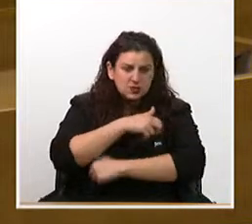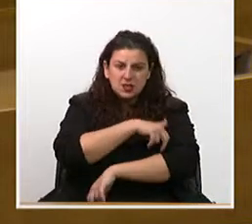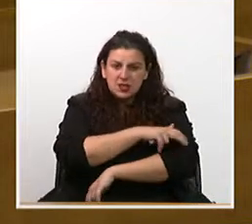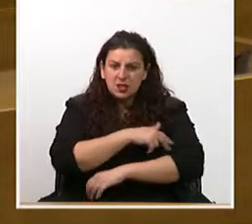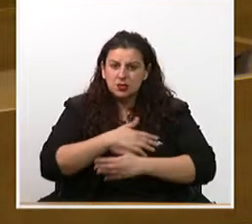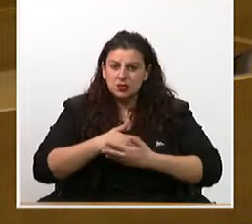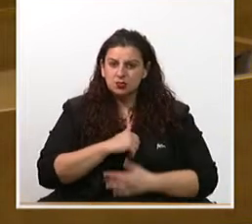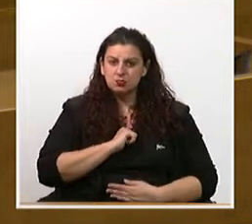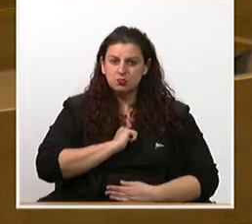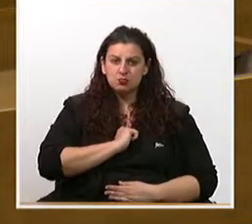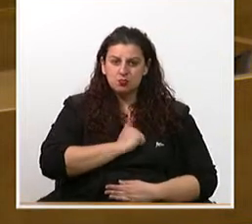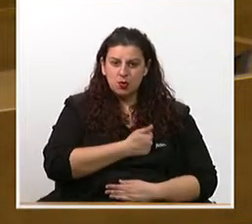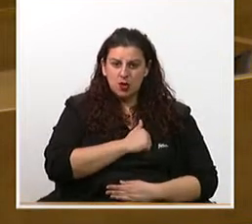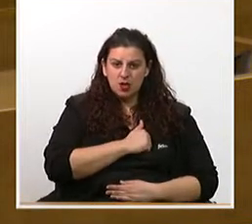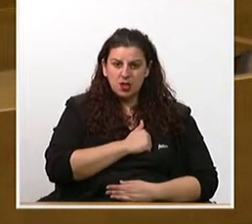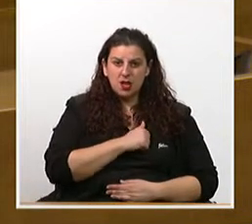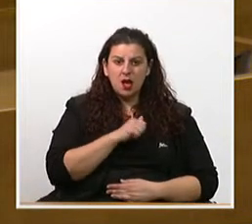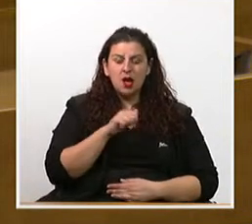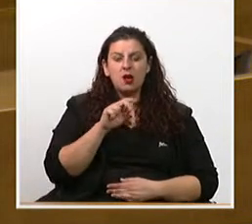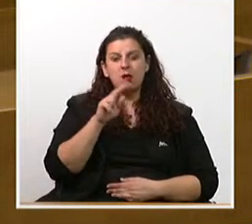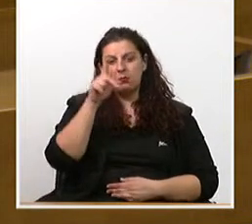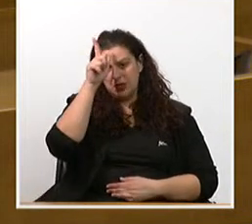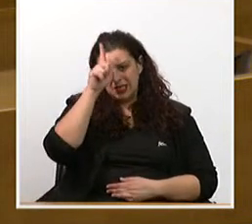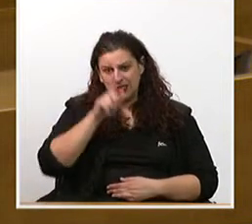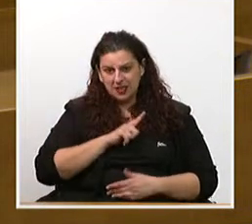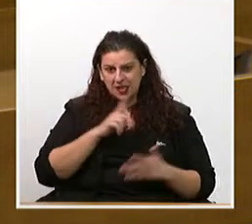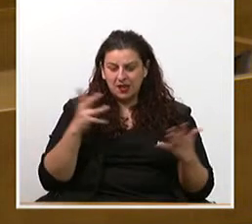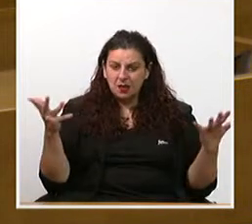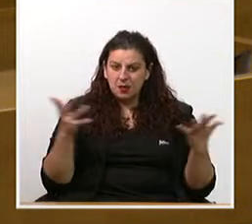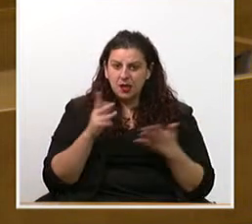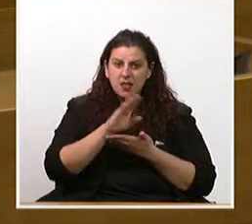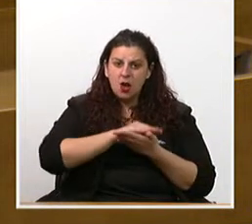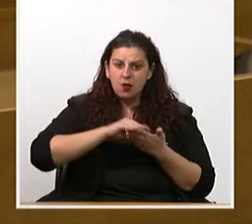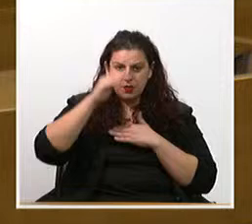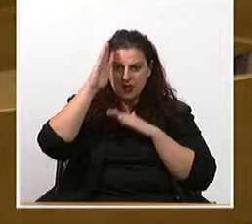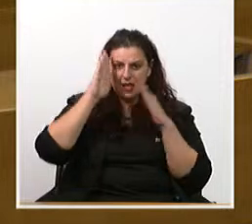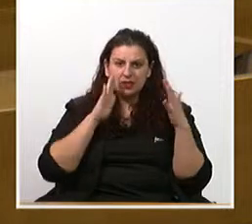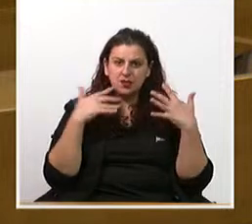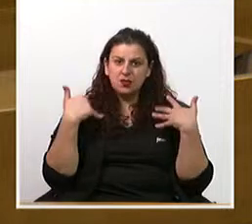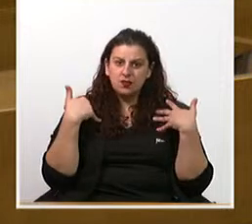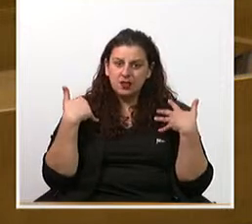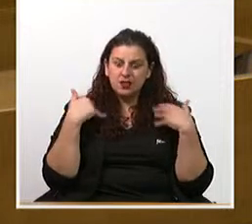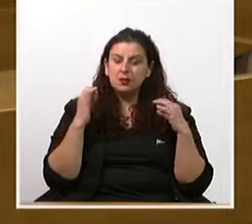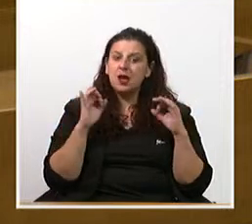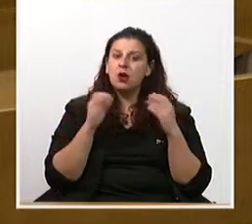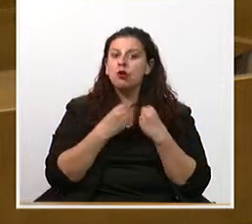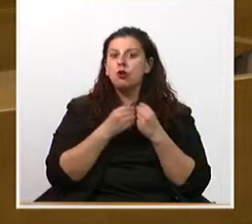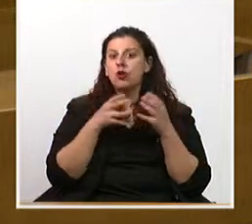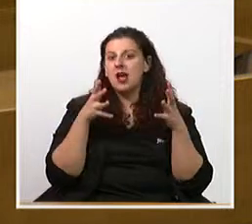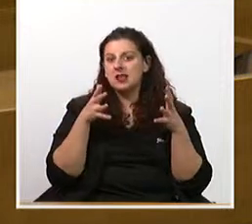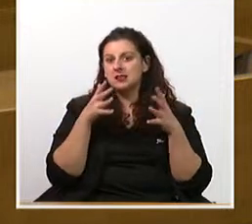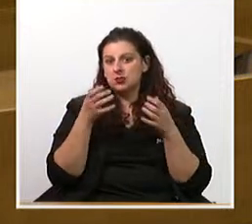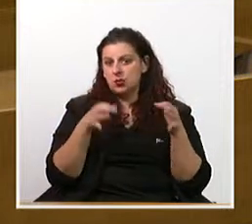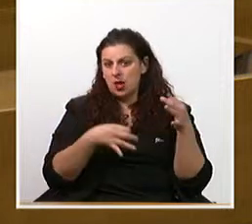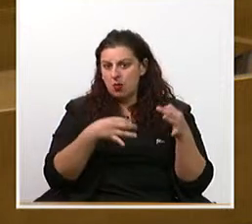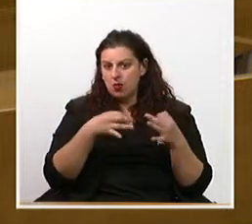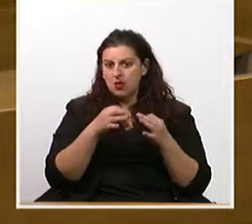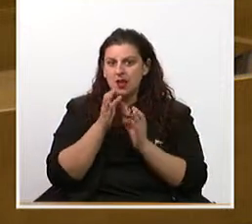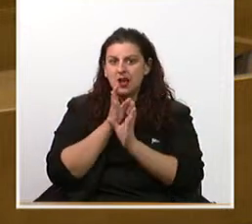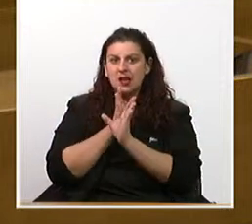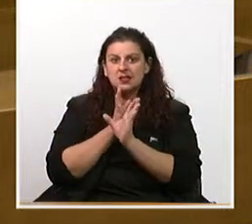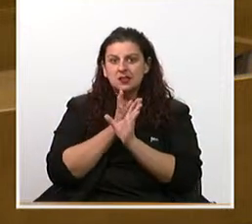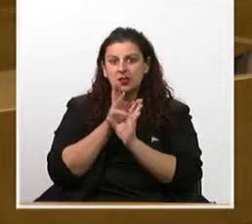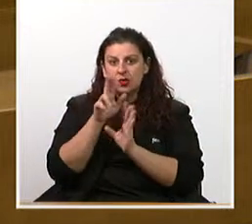policía ume oficinas de atención a las víctimas con asesoría jurídica y psicólogos el